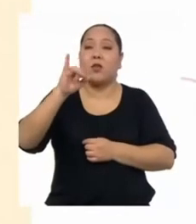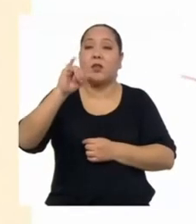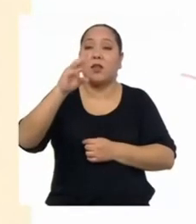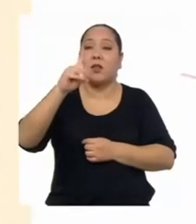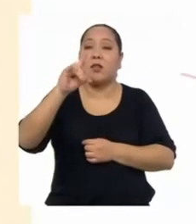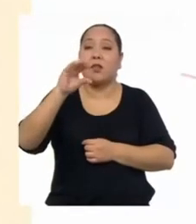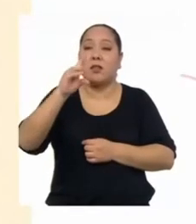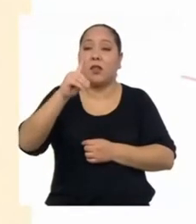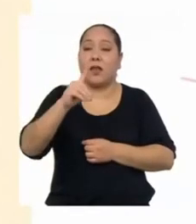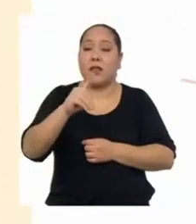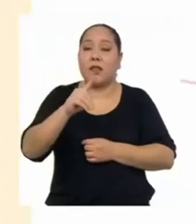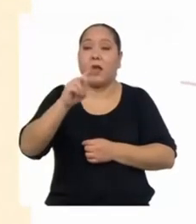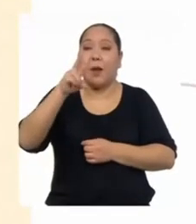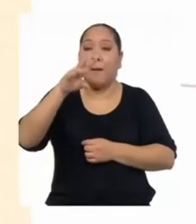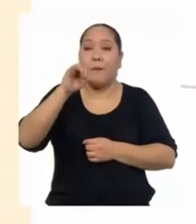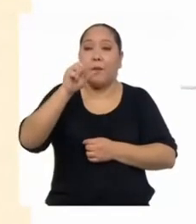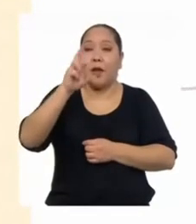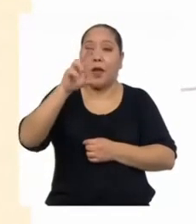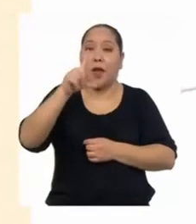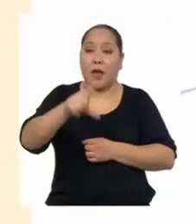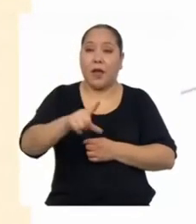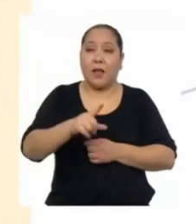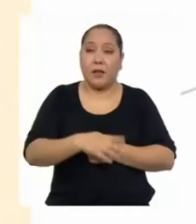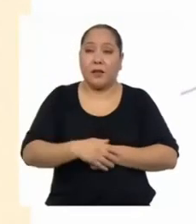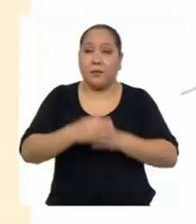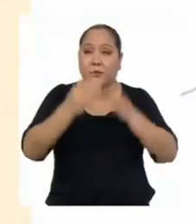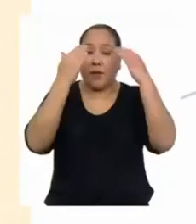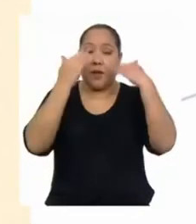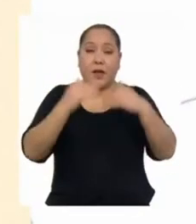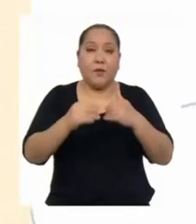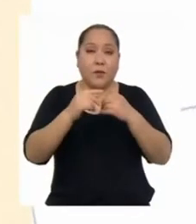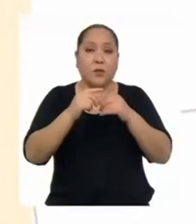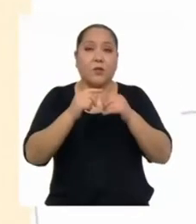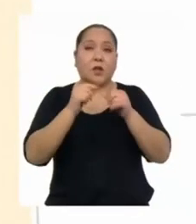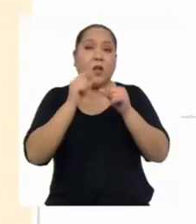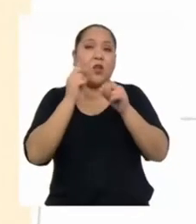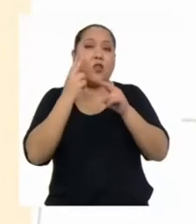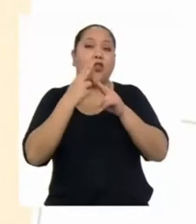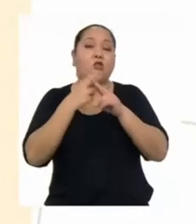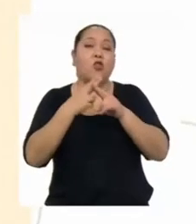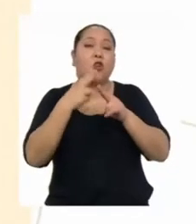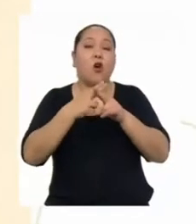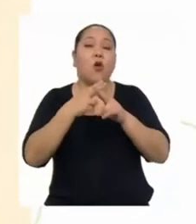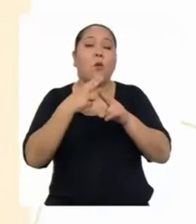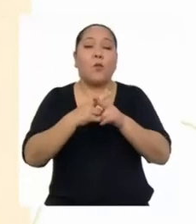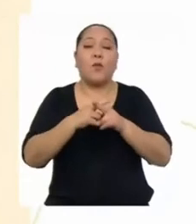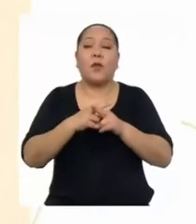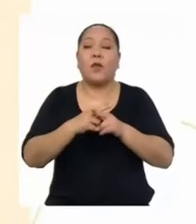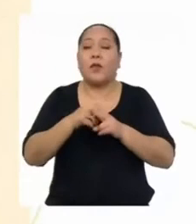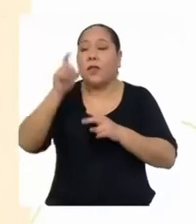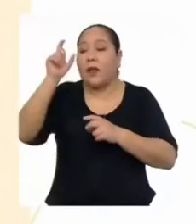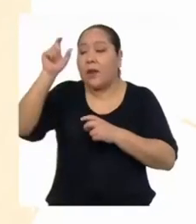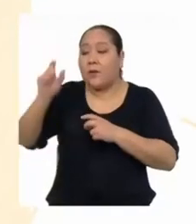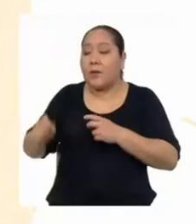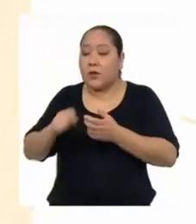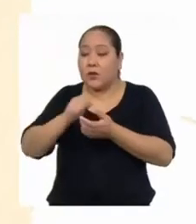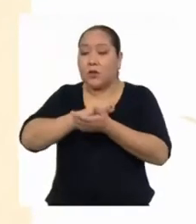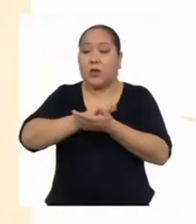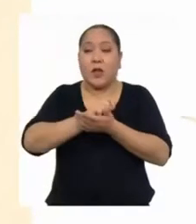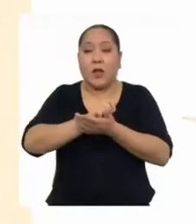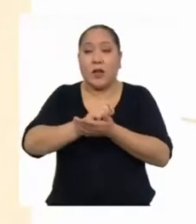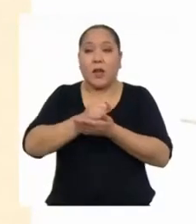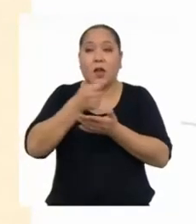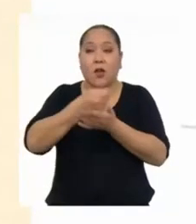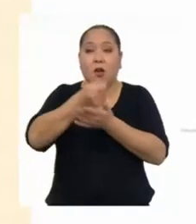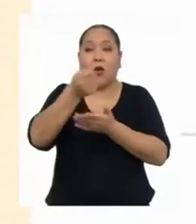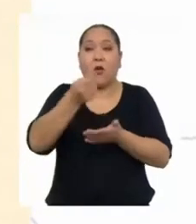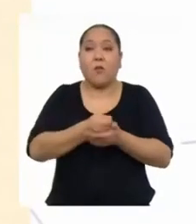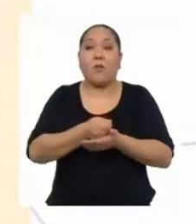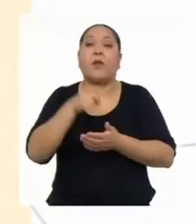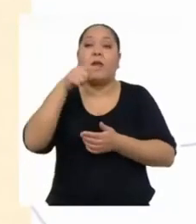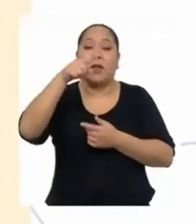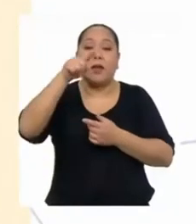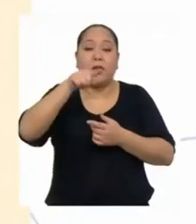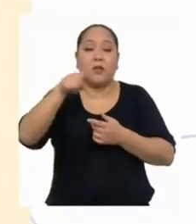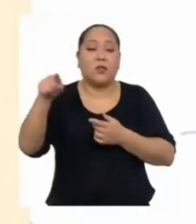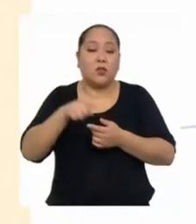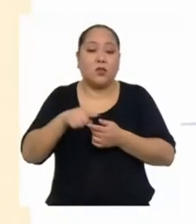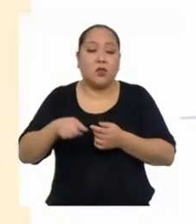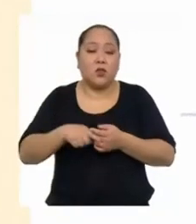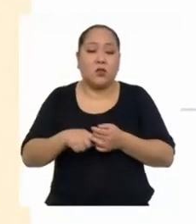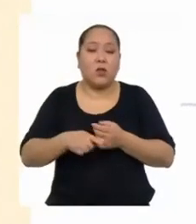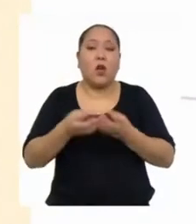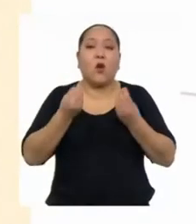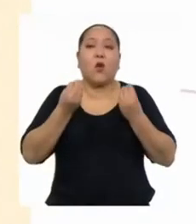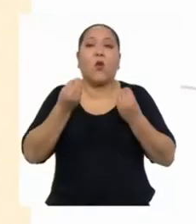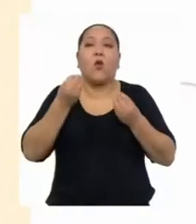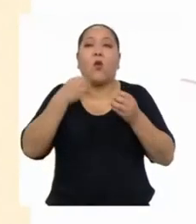autora. La entrada, como sabemos, aborda una situación personal interesante.